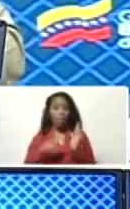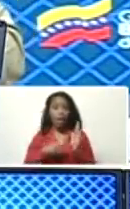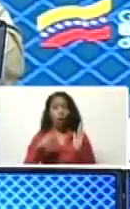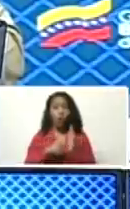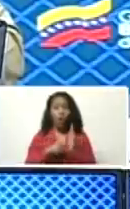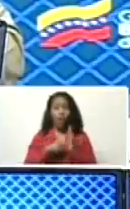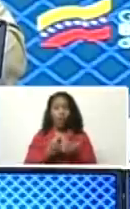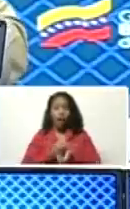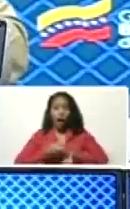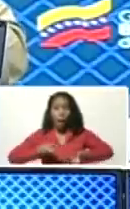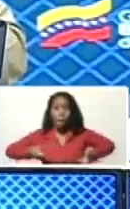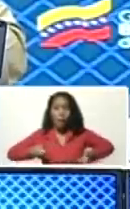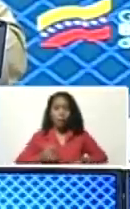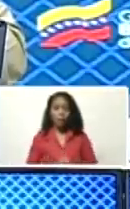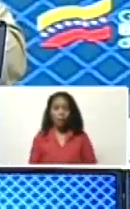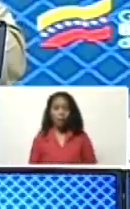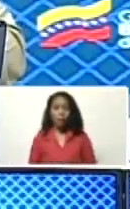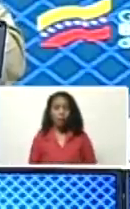hambre,